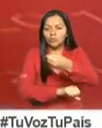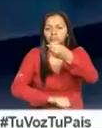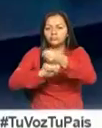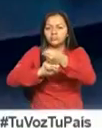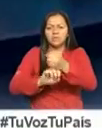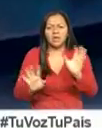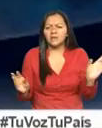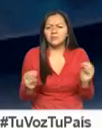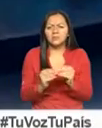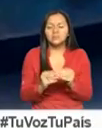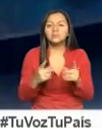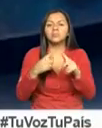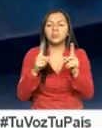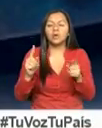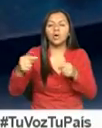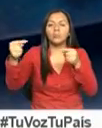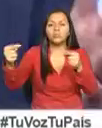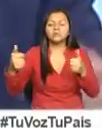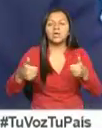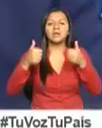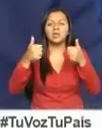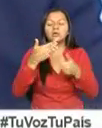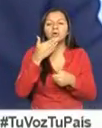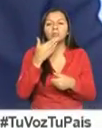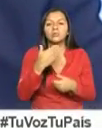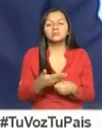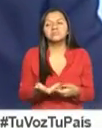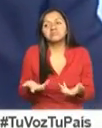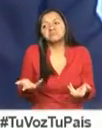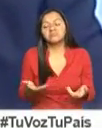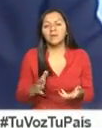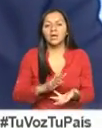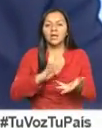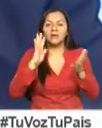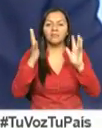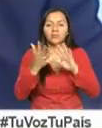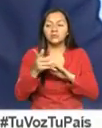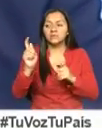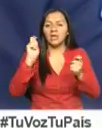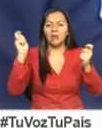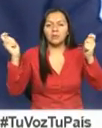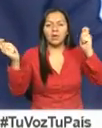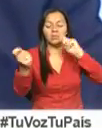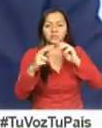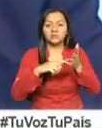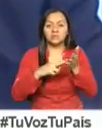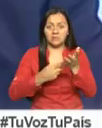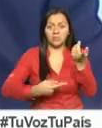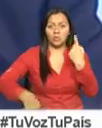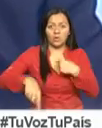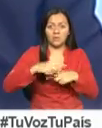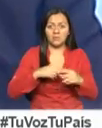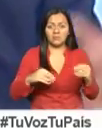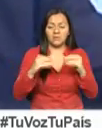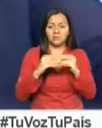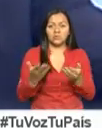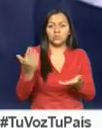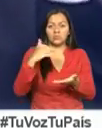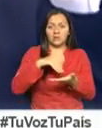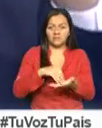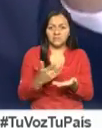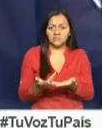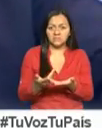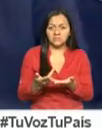candidatura de ciertos sectores de la oposición. En el camino de la revolución, porque el cambio para ellos es volver al neoliberalismo, volver a sus